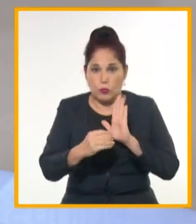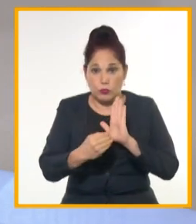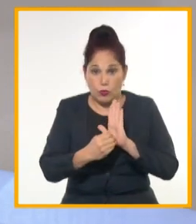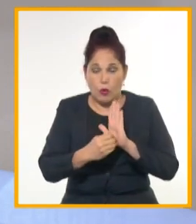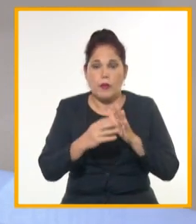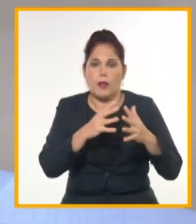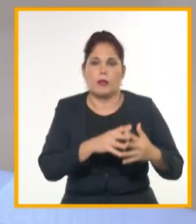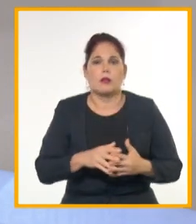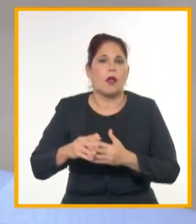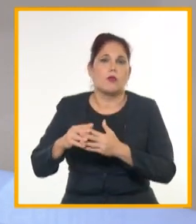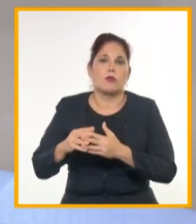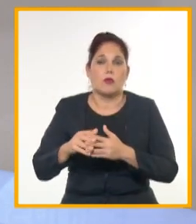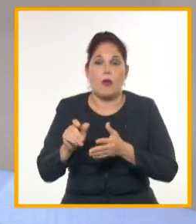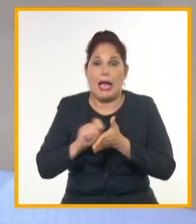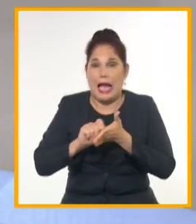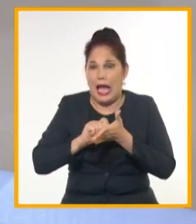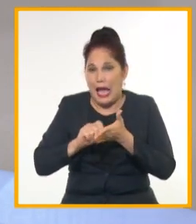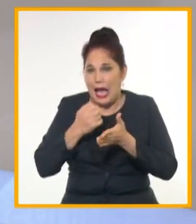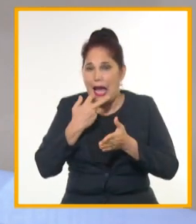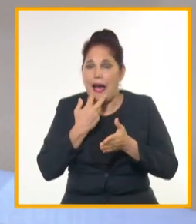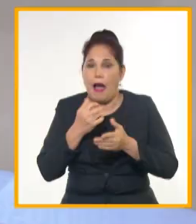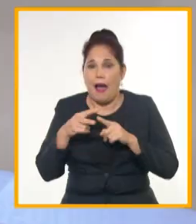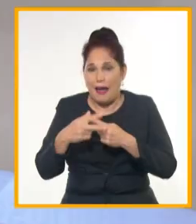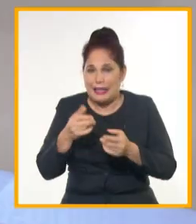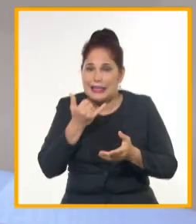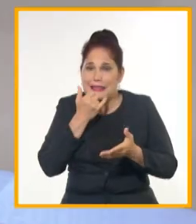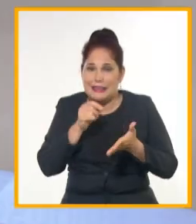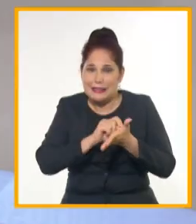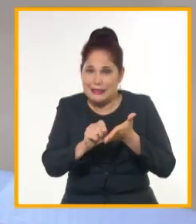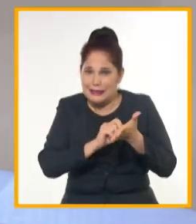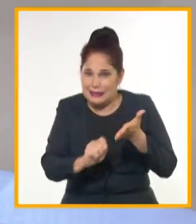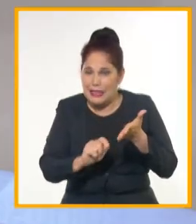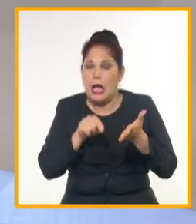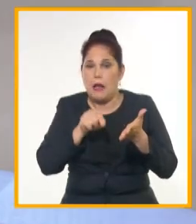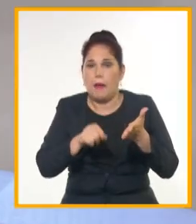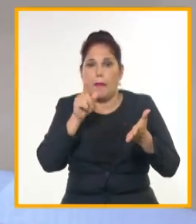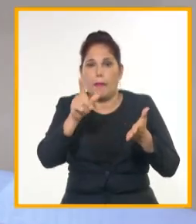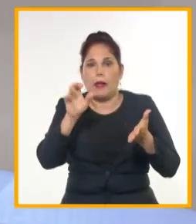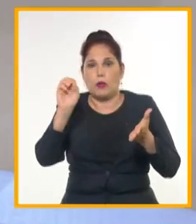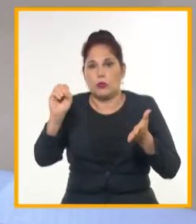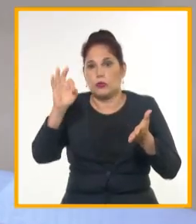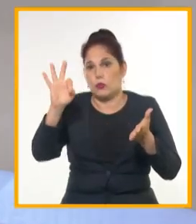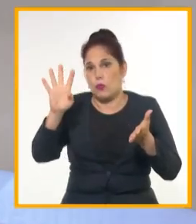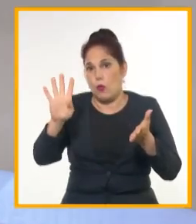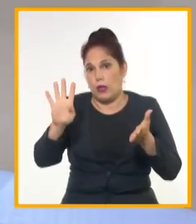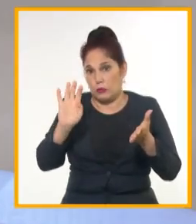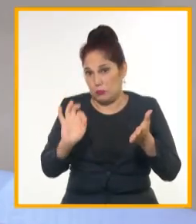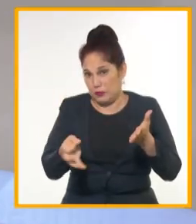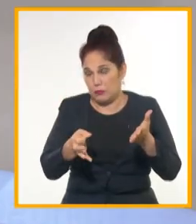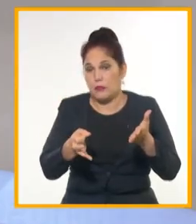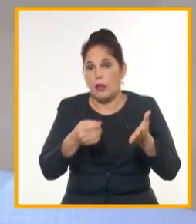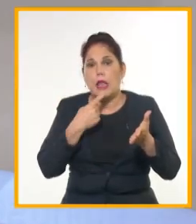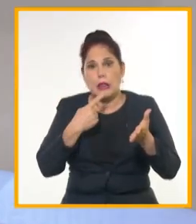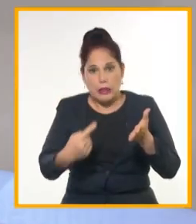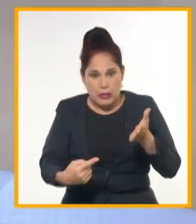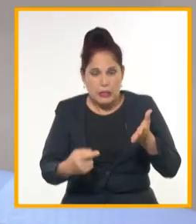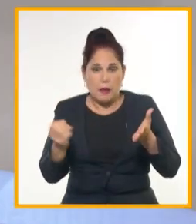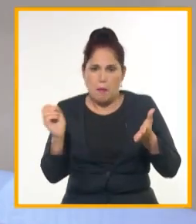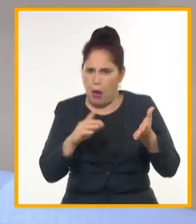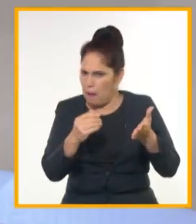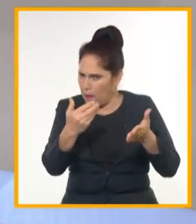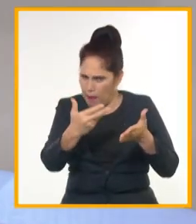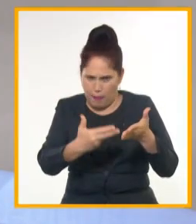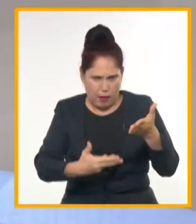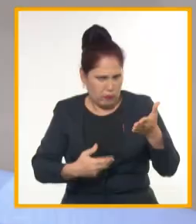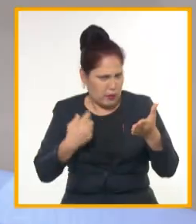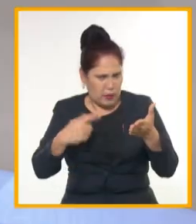a las enmiendas y busqué esta enmienda de 1804, sí, efectivamente, que habla de más cosas, habla